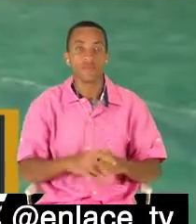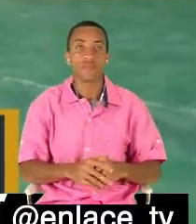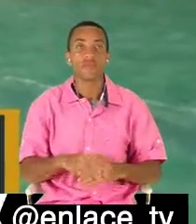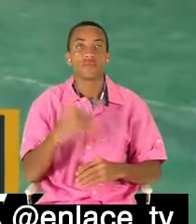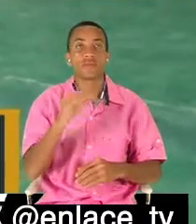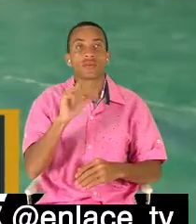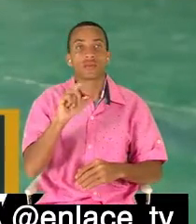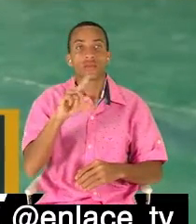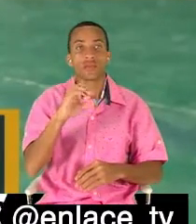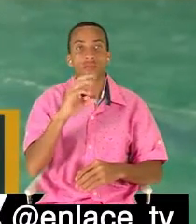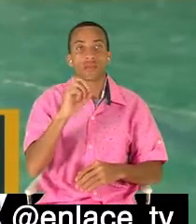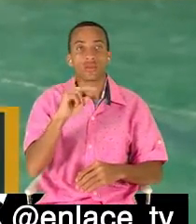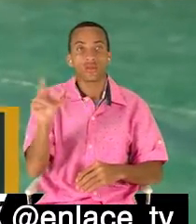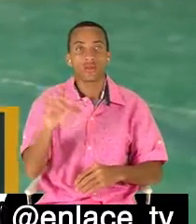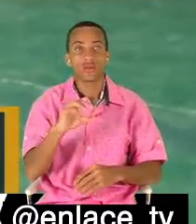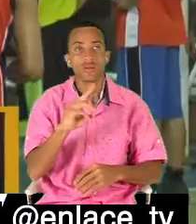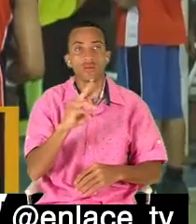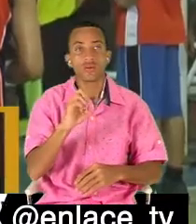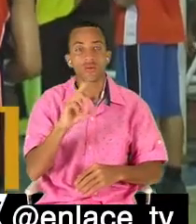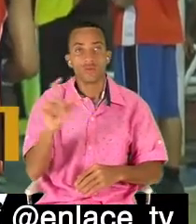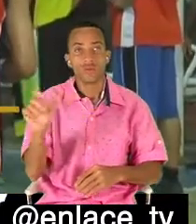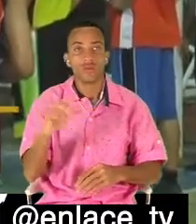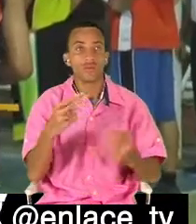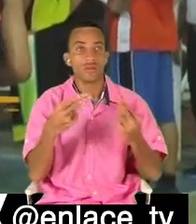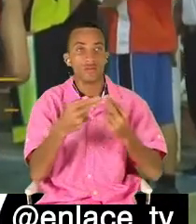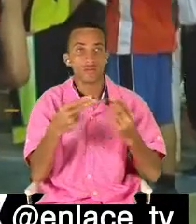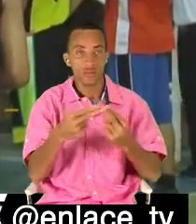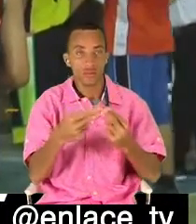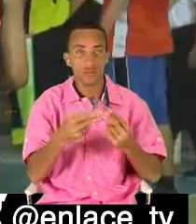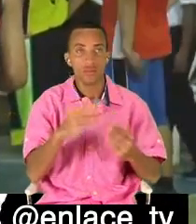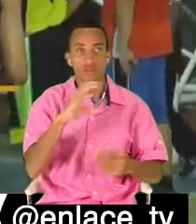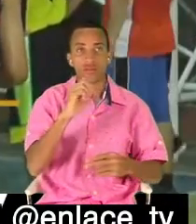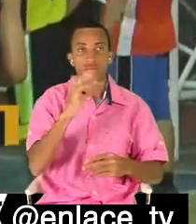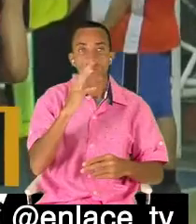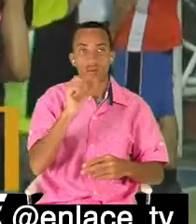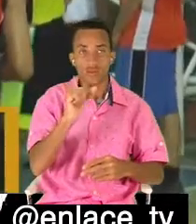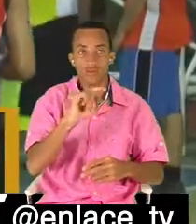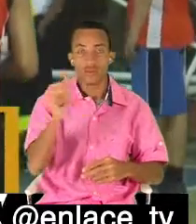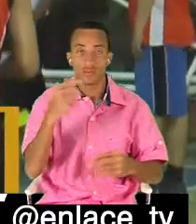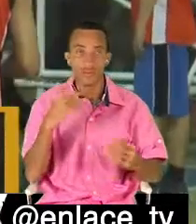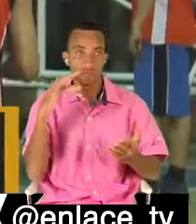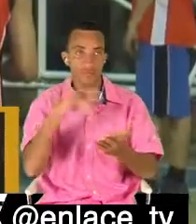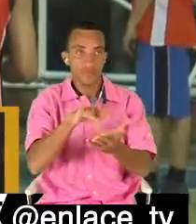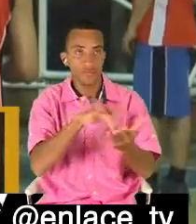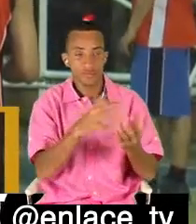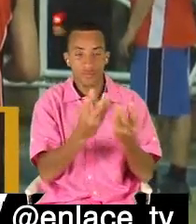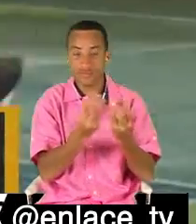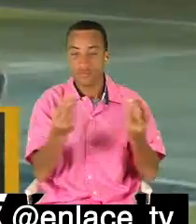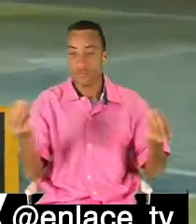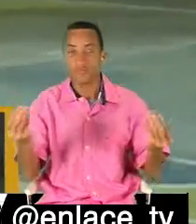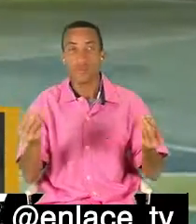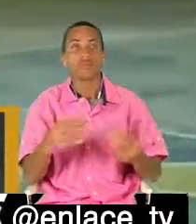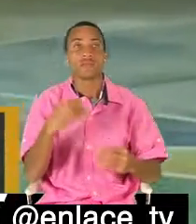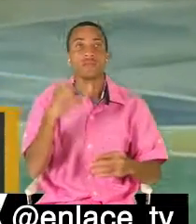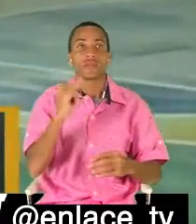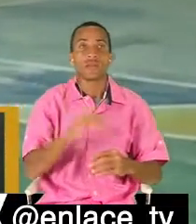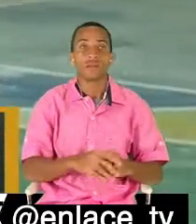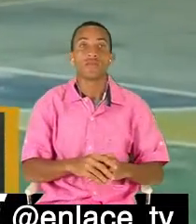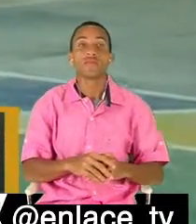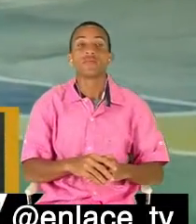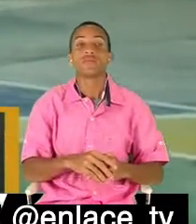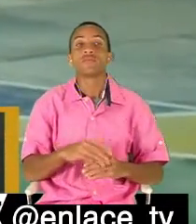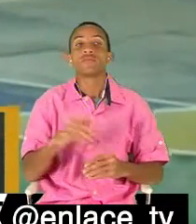Halcones, Wolf, La Toca, Oilers y Sena son los quintetos participantes en el torneo de baloncesto categoría abierta que se desarrolla en la cancha del barrio